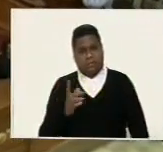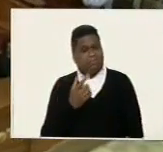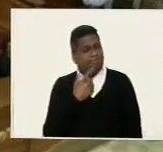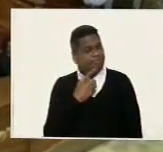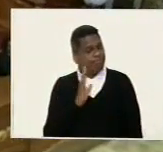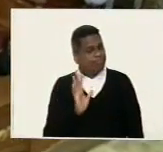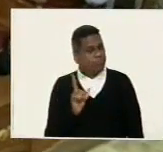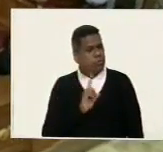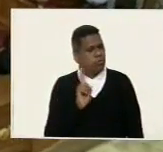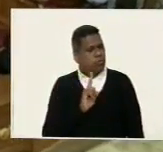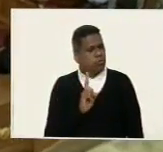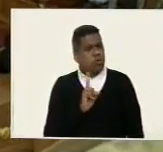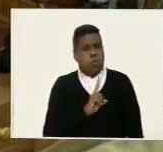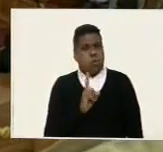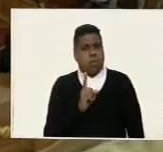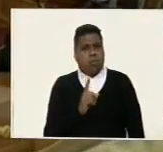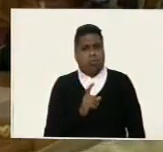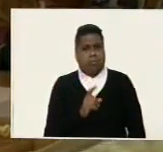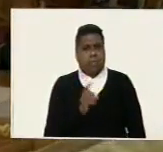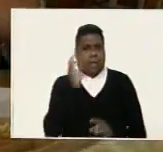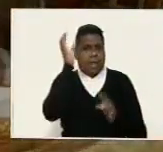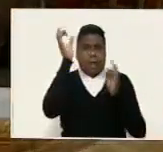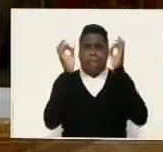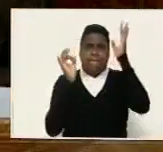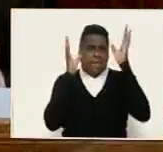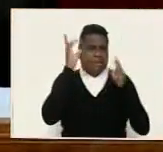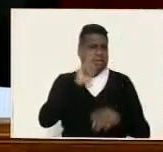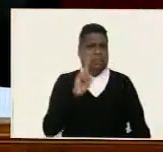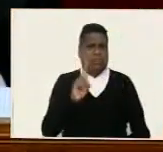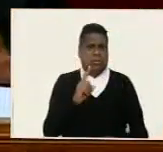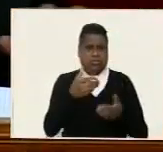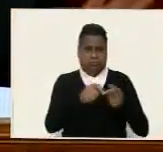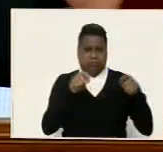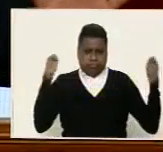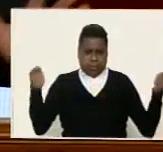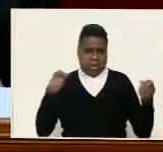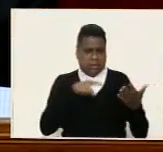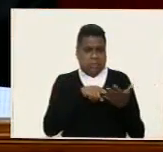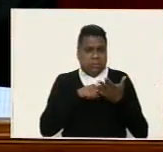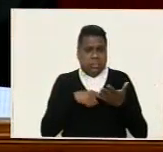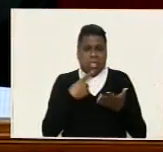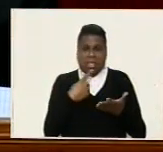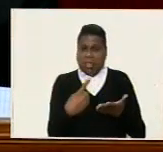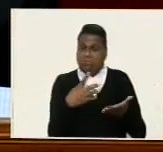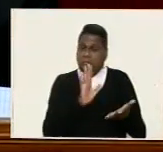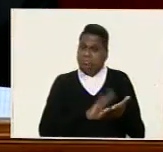Nosotros no inventamos nada ahí, nosotros solo ponemos lo que ellos dicen. ¿Que no lo saca más nadie? Ah, bueno, esa es otra cosa.